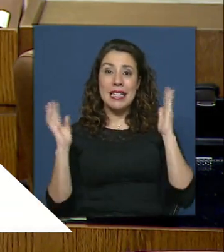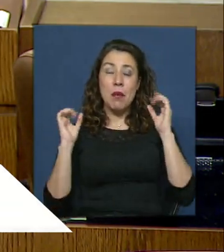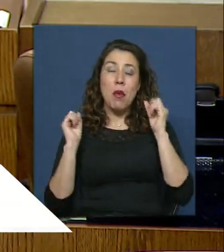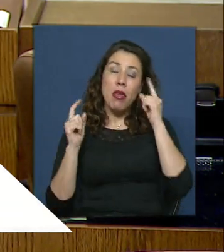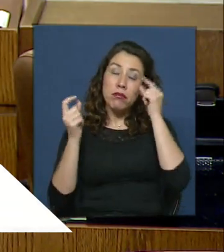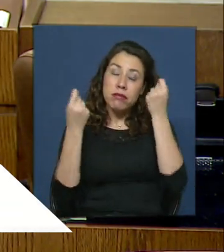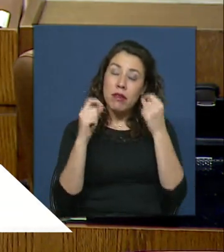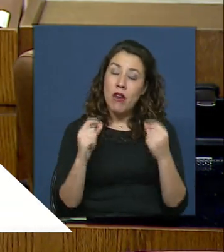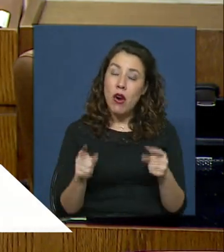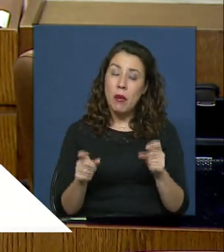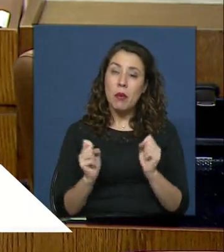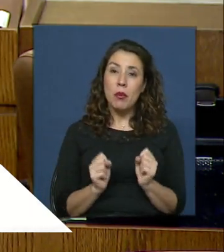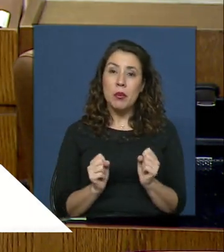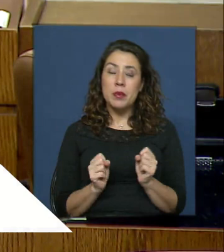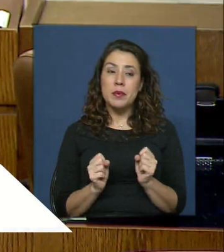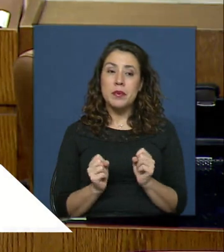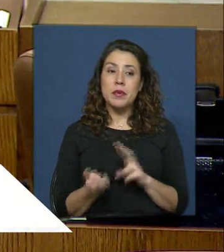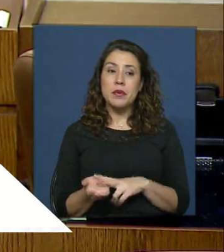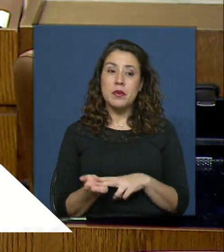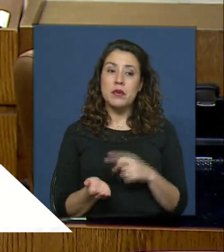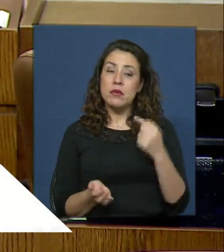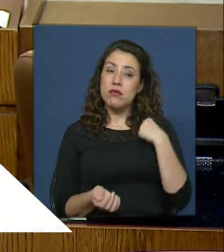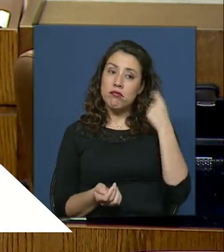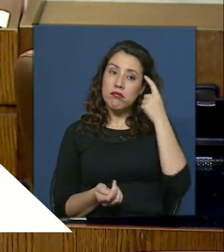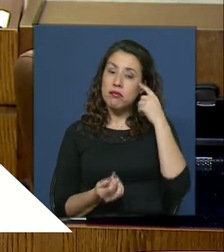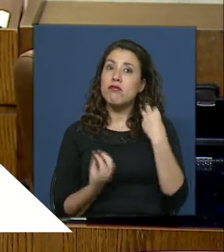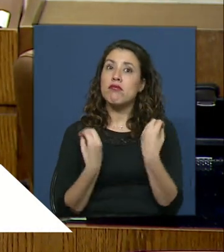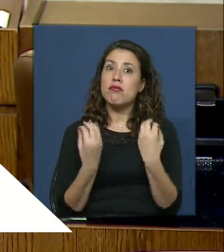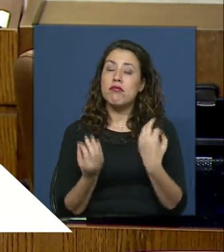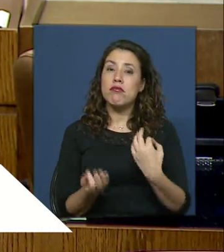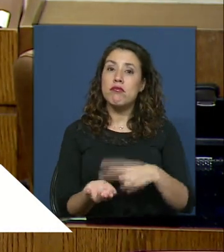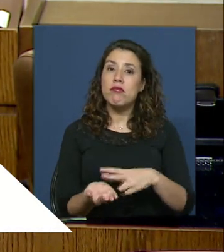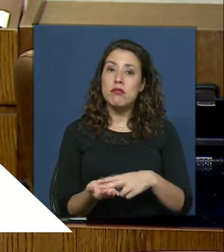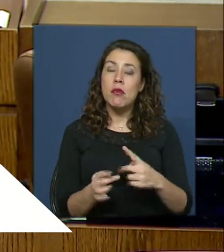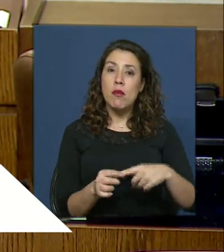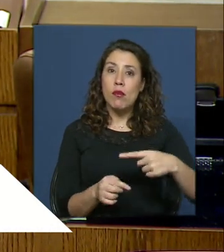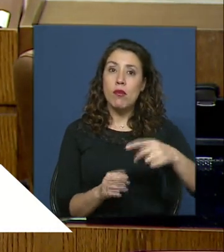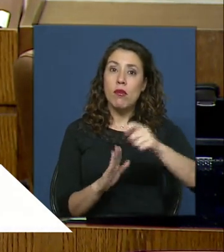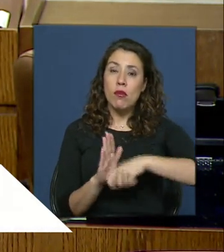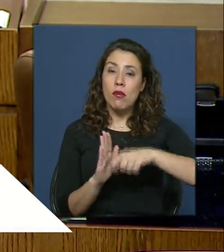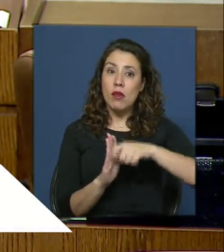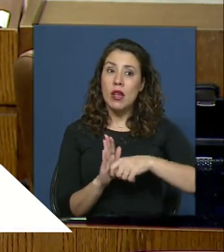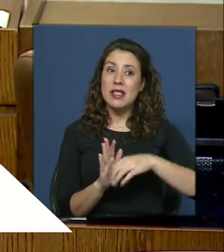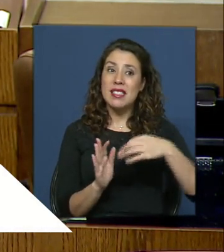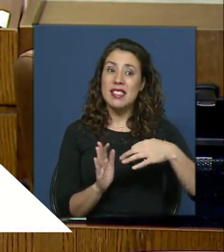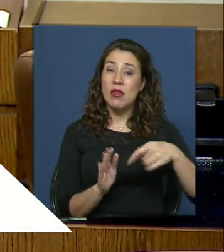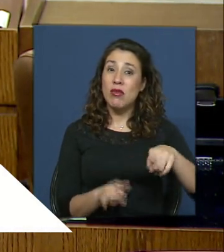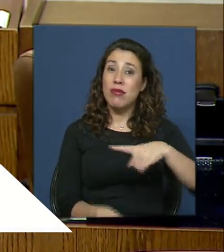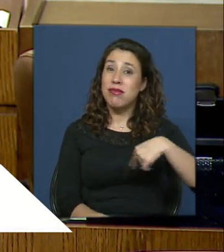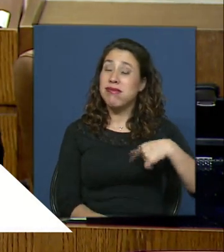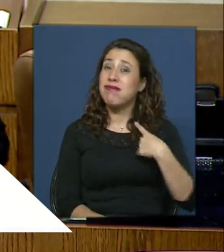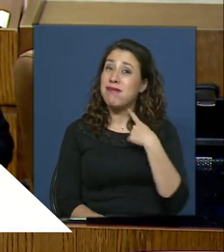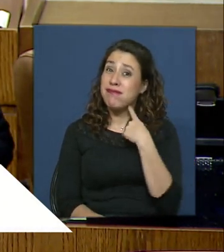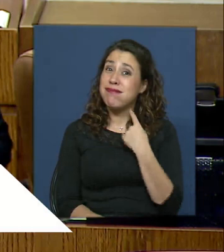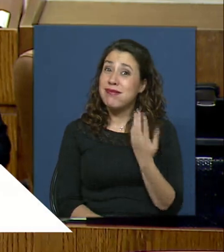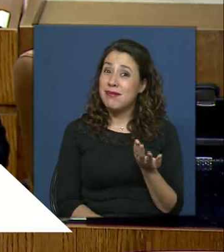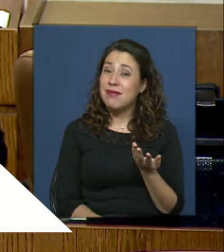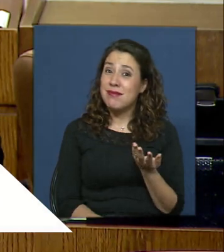esta posibilidad, que realmente creo tiene mucho sentido, porque en los próximos meses vamos a terminar pagando el pato